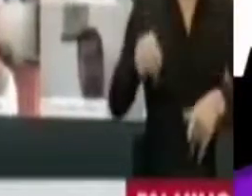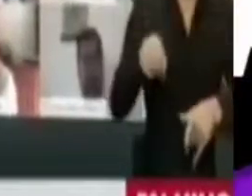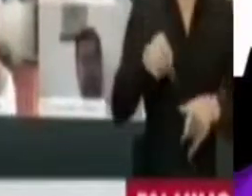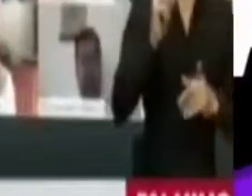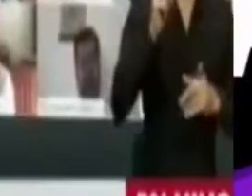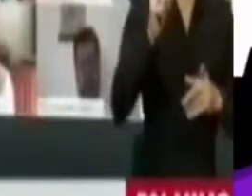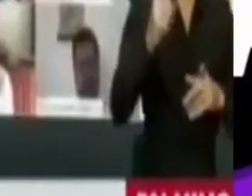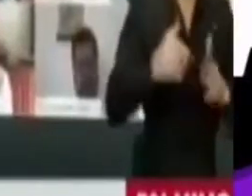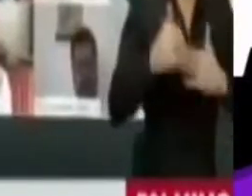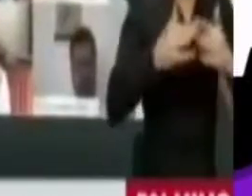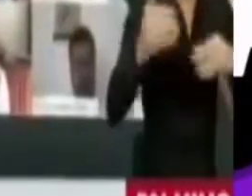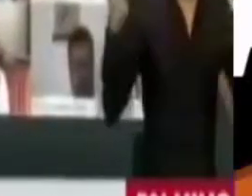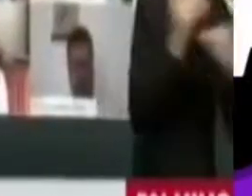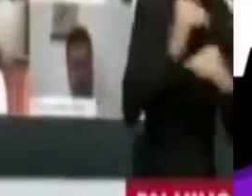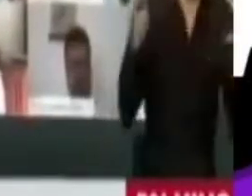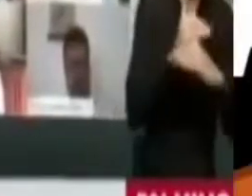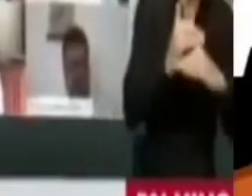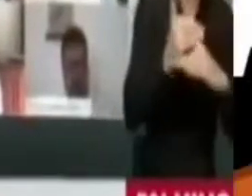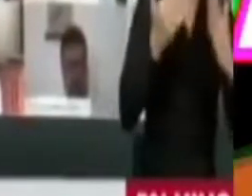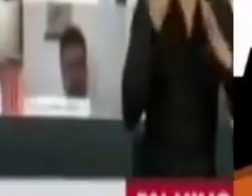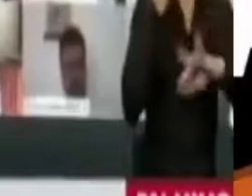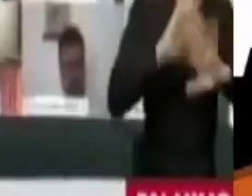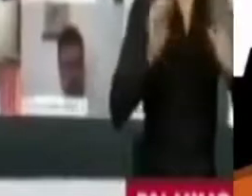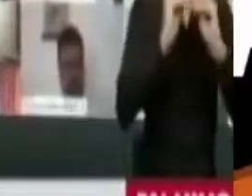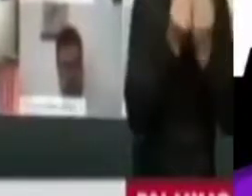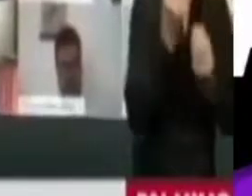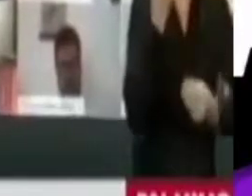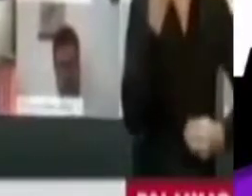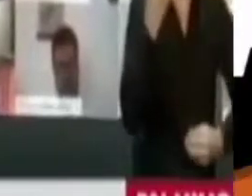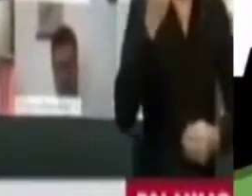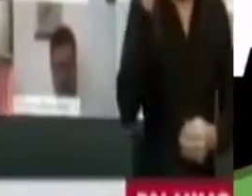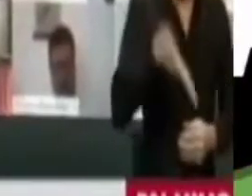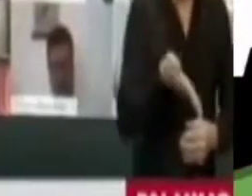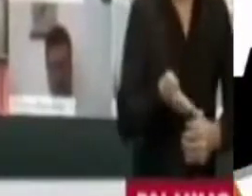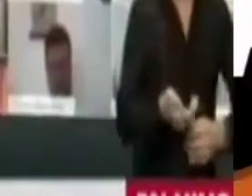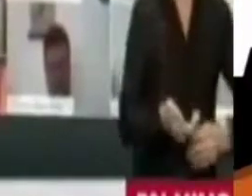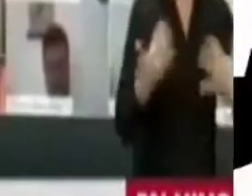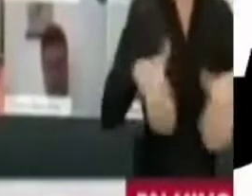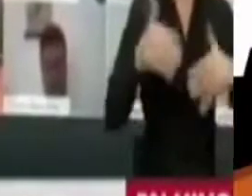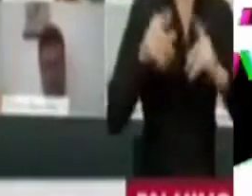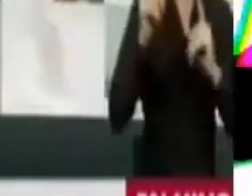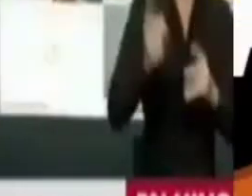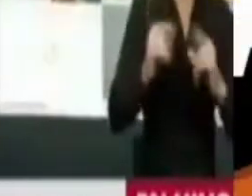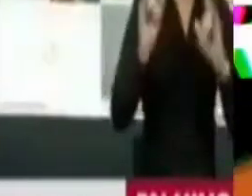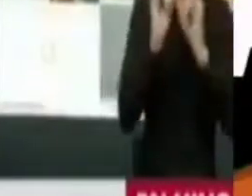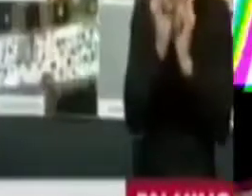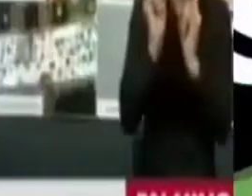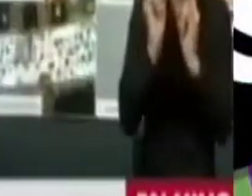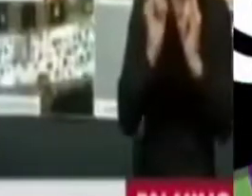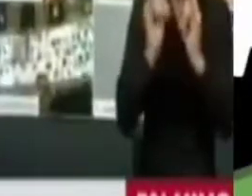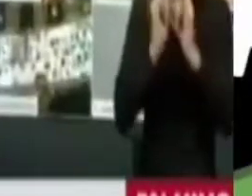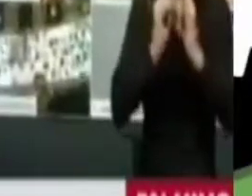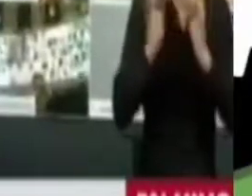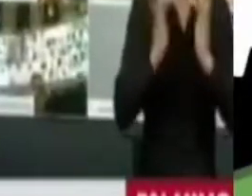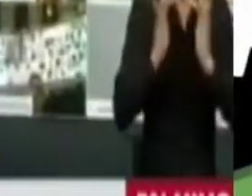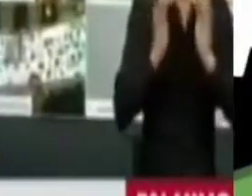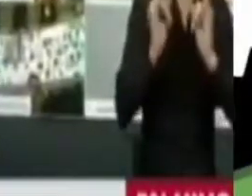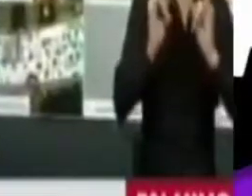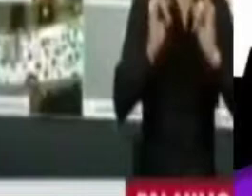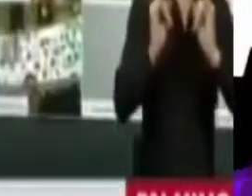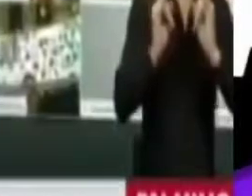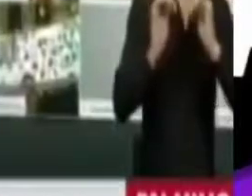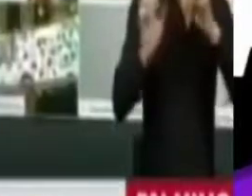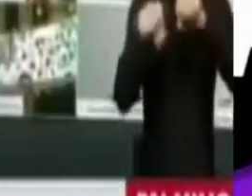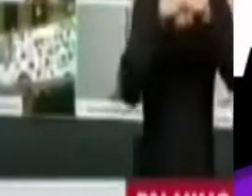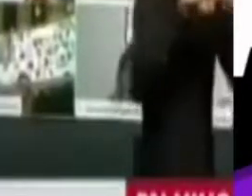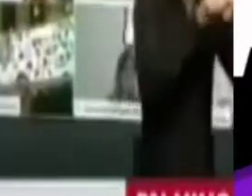viviendo. Sabemos tampoco que la nación no la está pasando bien. Uh-huh. Y ha sido así. Así